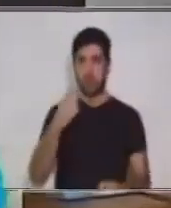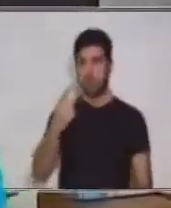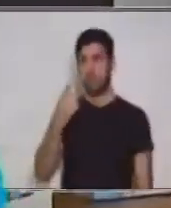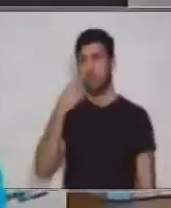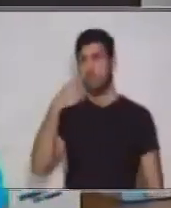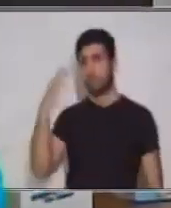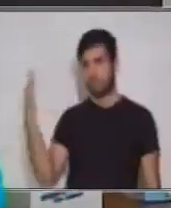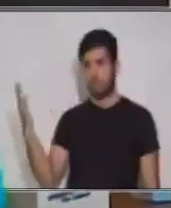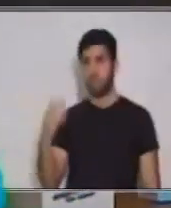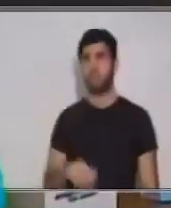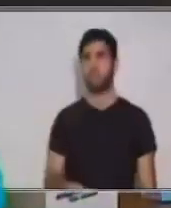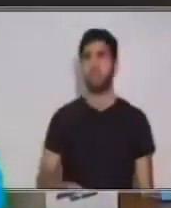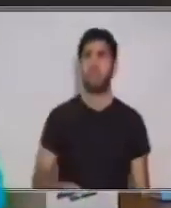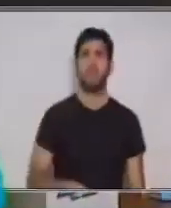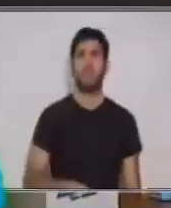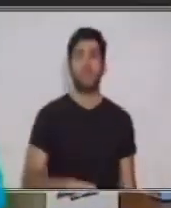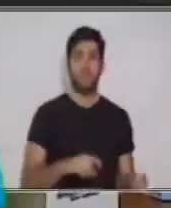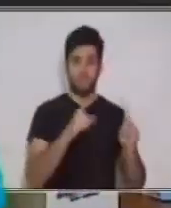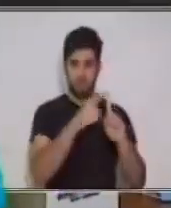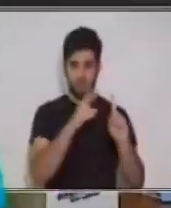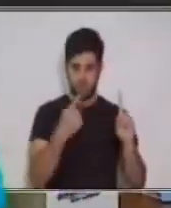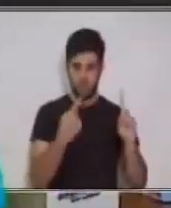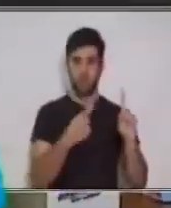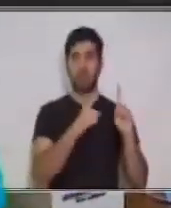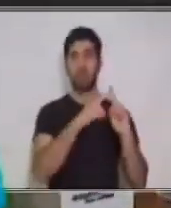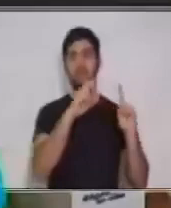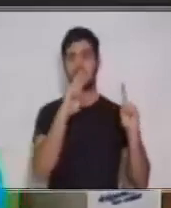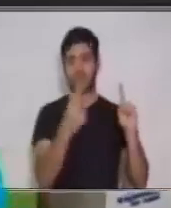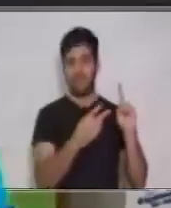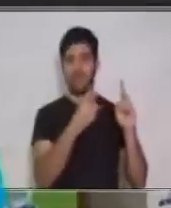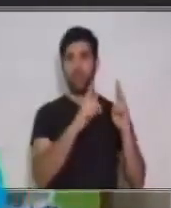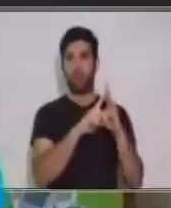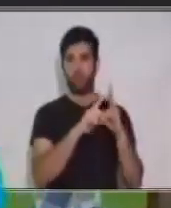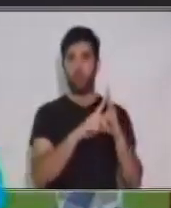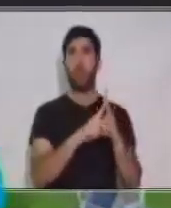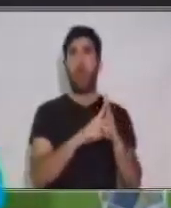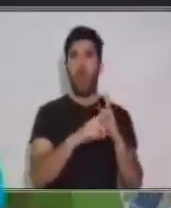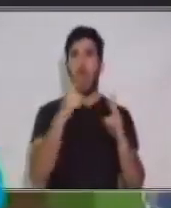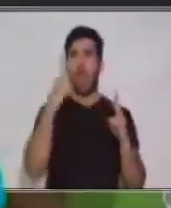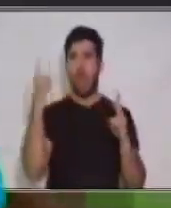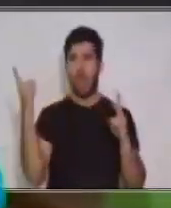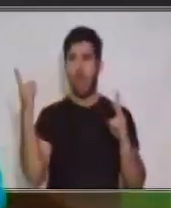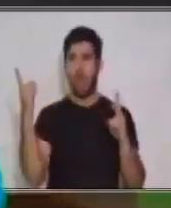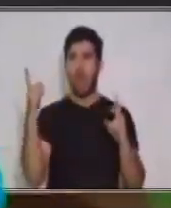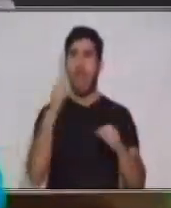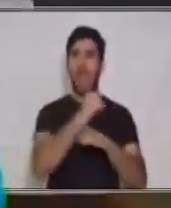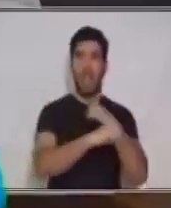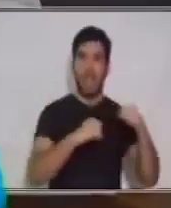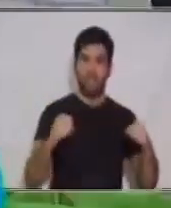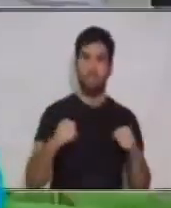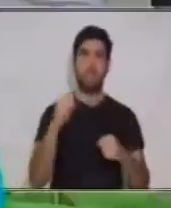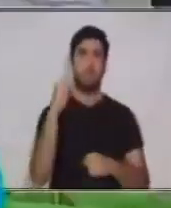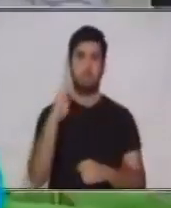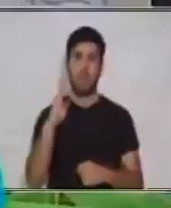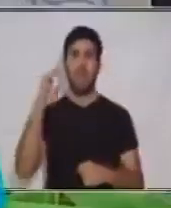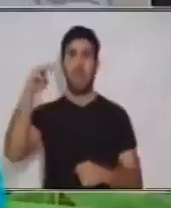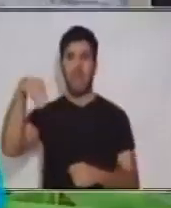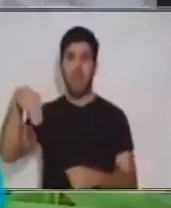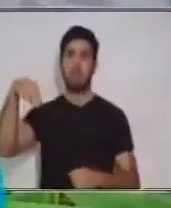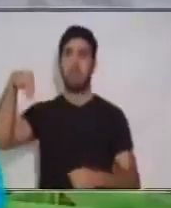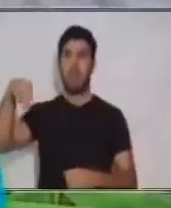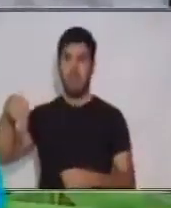2, fútbol, baloncesto y maratón, esto le gusta a la persona. Entonces yo voy a tachar la de